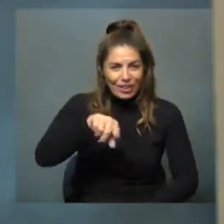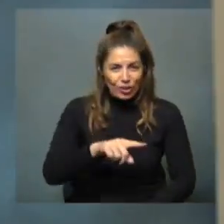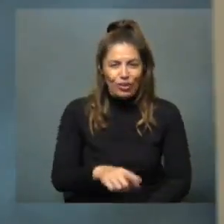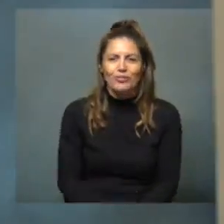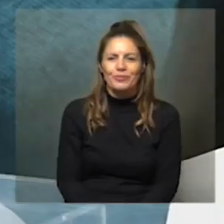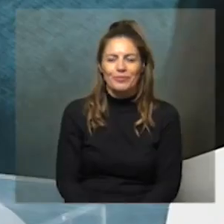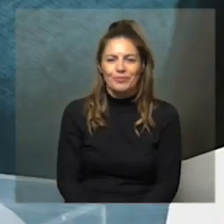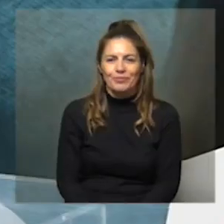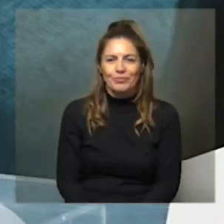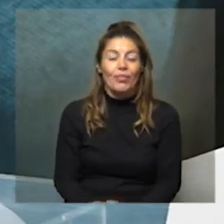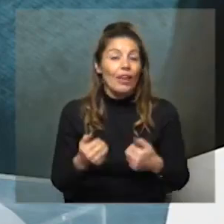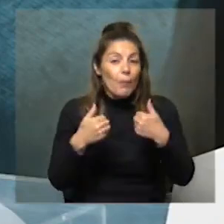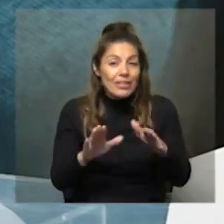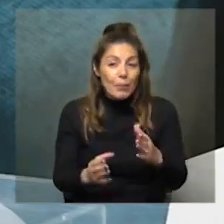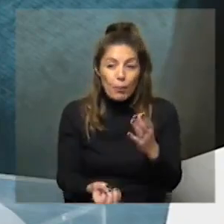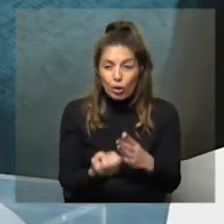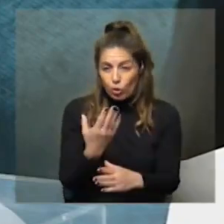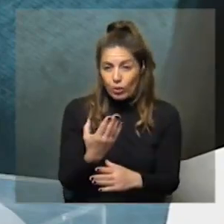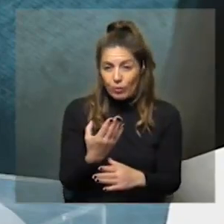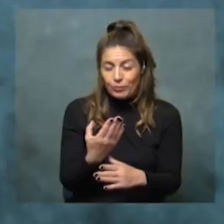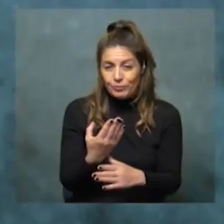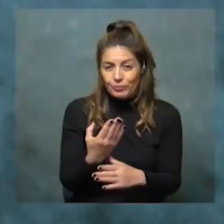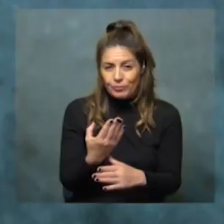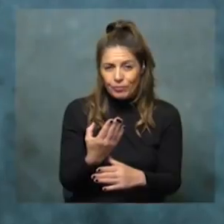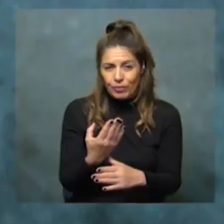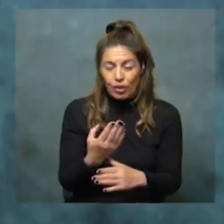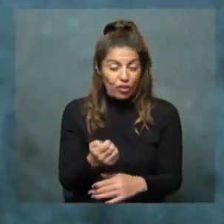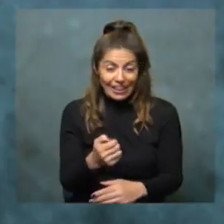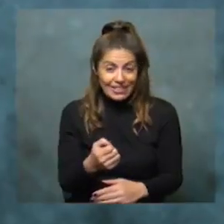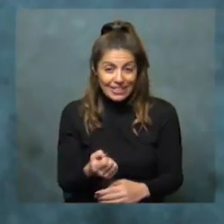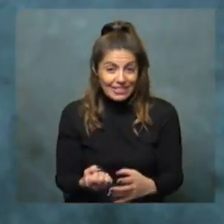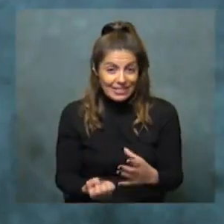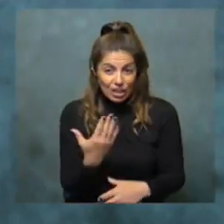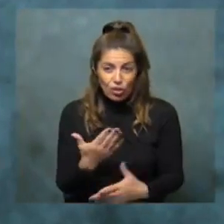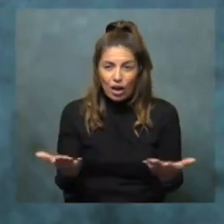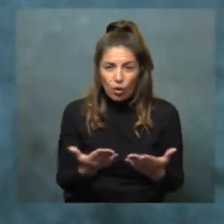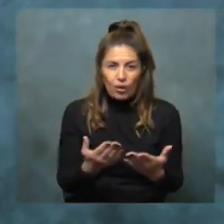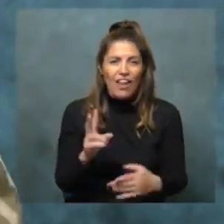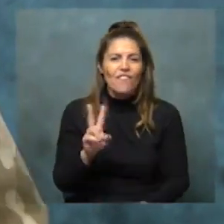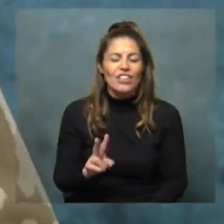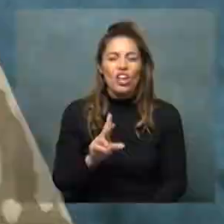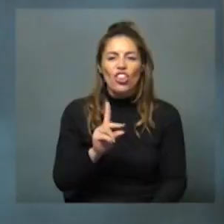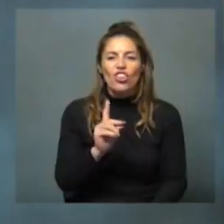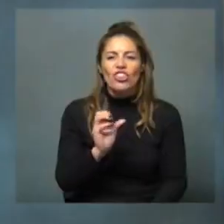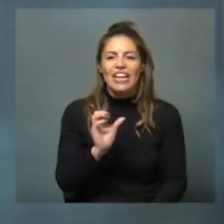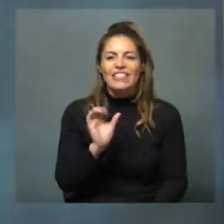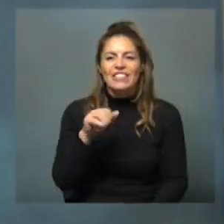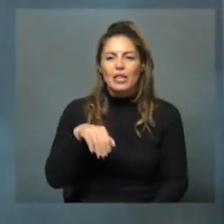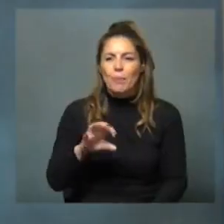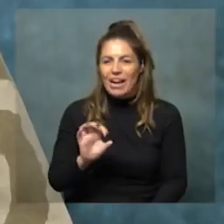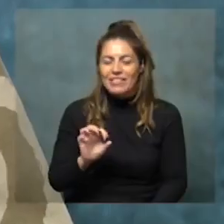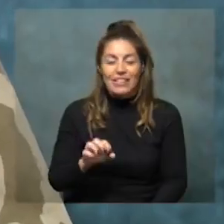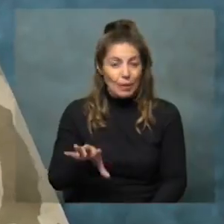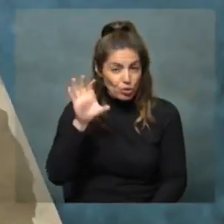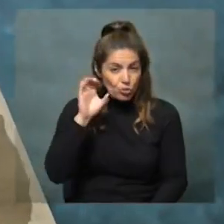bueno, capaz que empezamos por lo nuevito y salido del horno esta versión de Las Décimas, sí, de La Trampa que estamos escuchando.